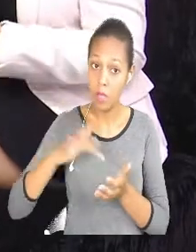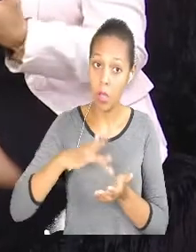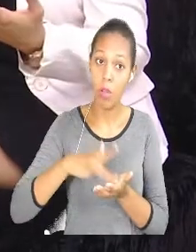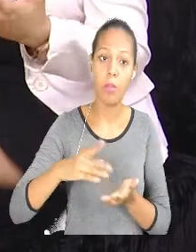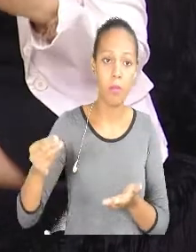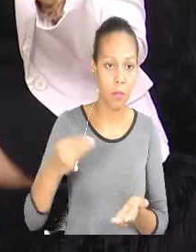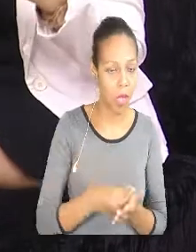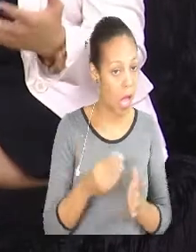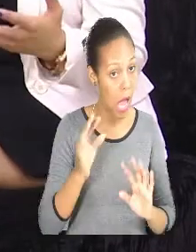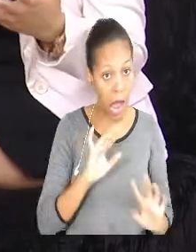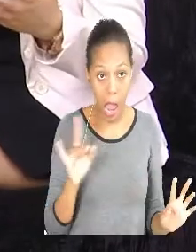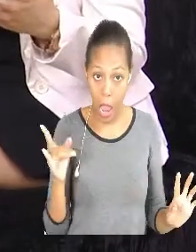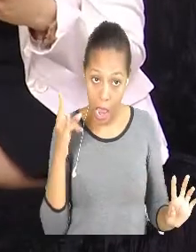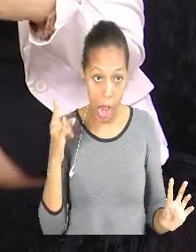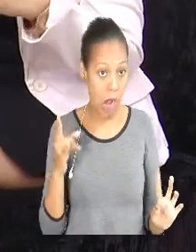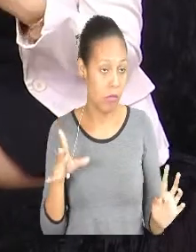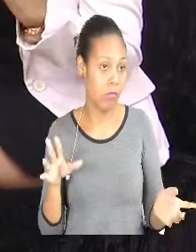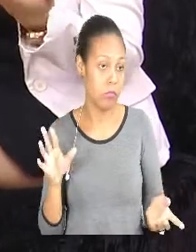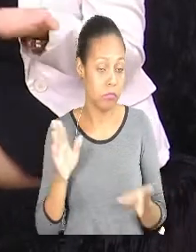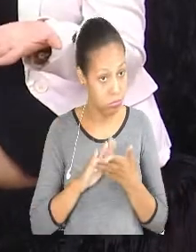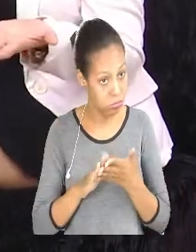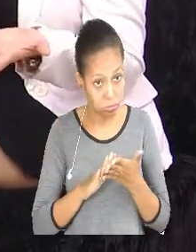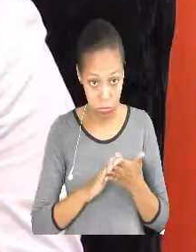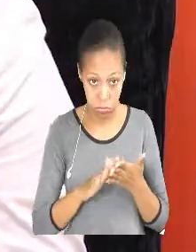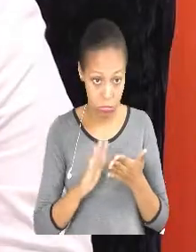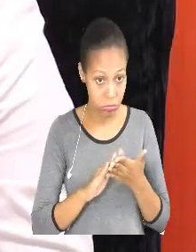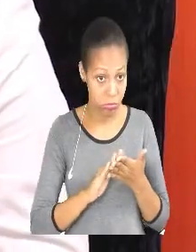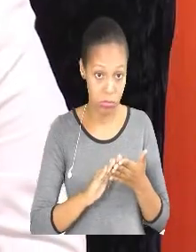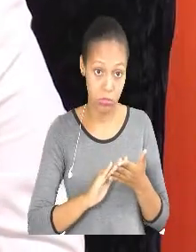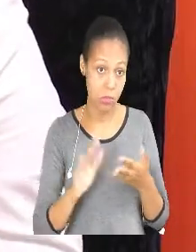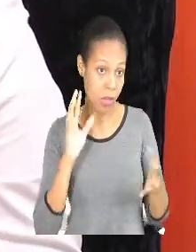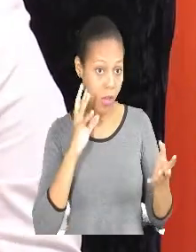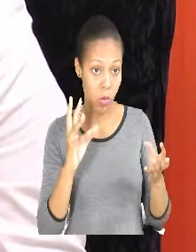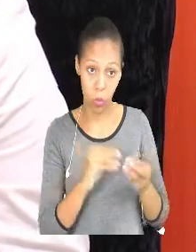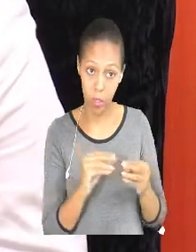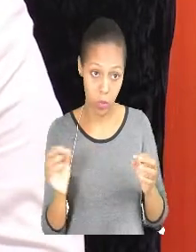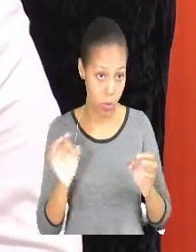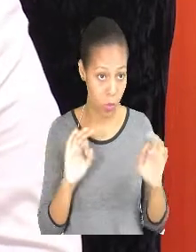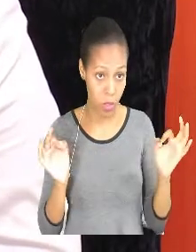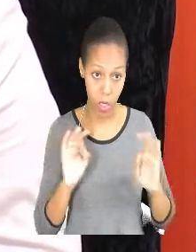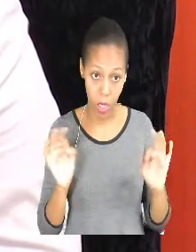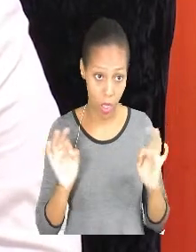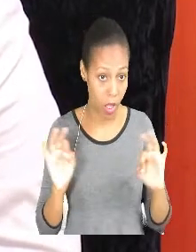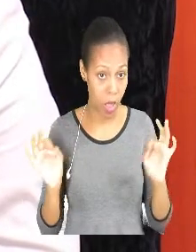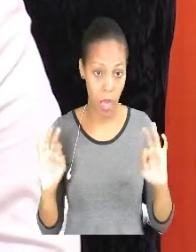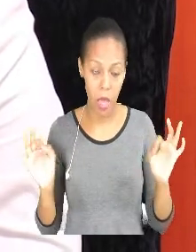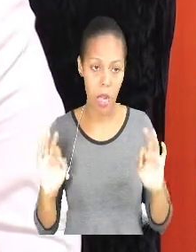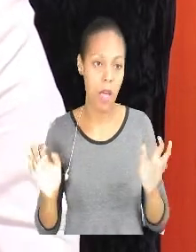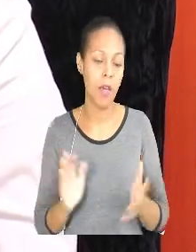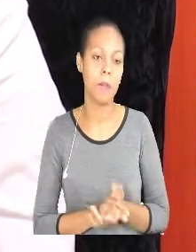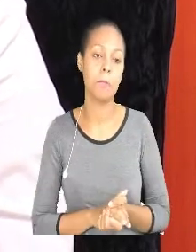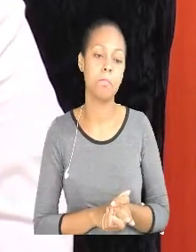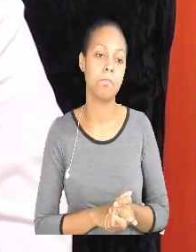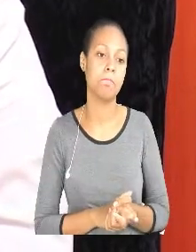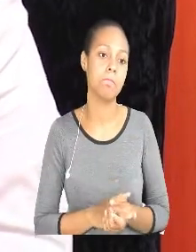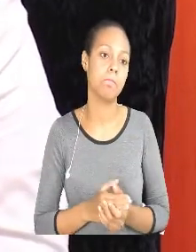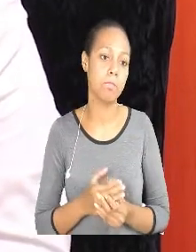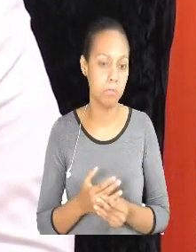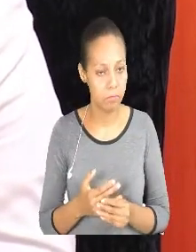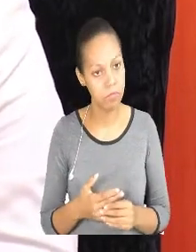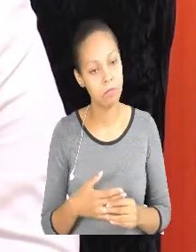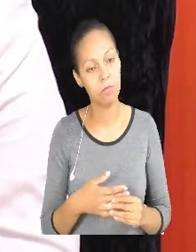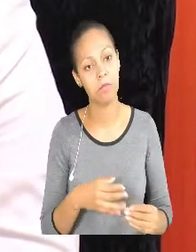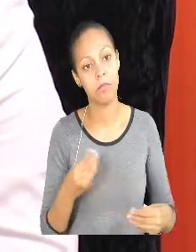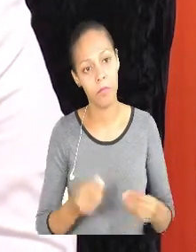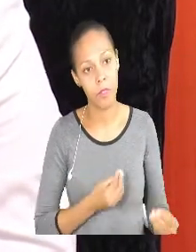porque pues ahí en esa situación va a ser todo de mutuo acuerdo, y no se llega a ningún arreglo con el arrendatario, tendríamos ya